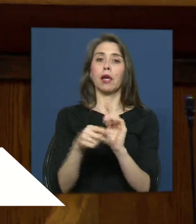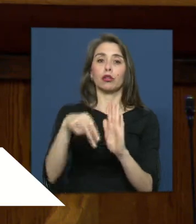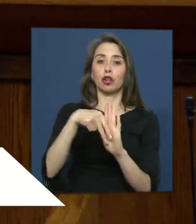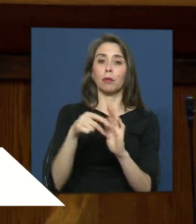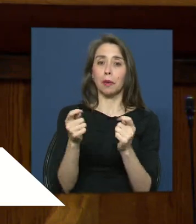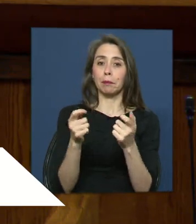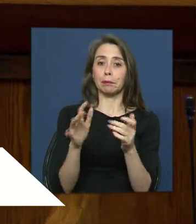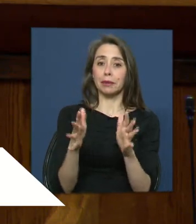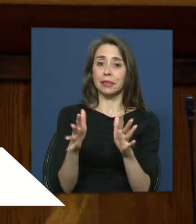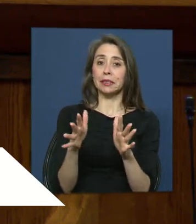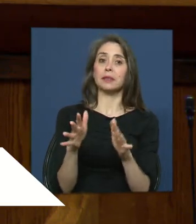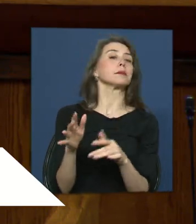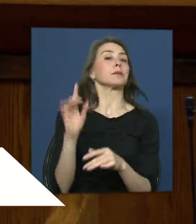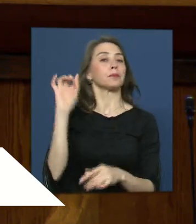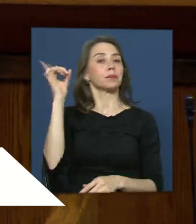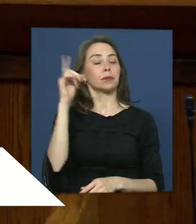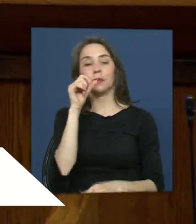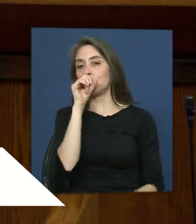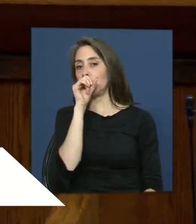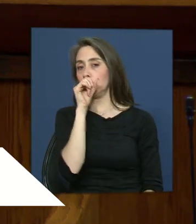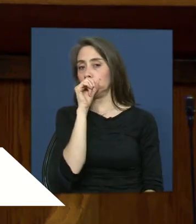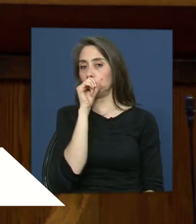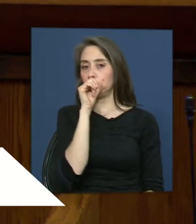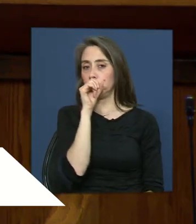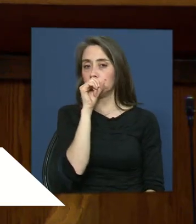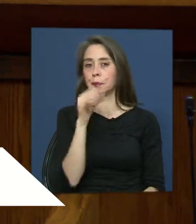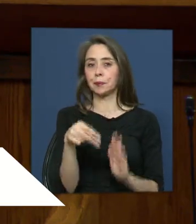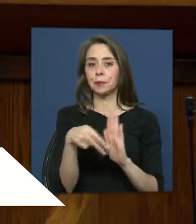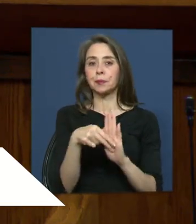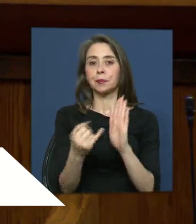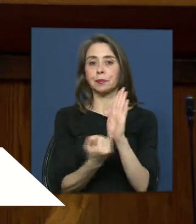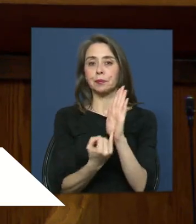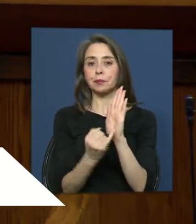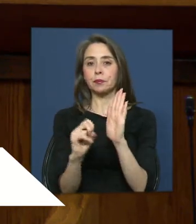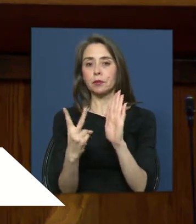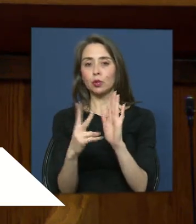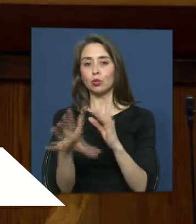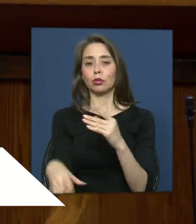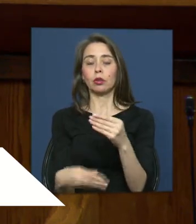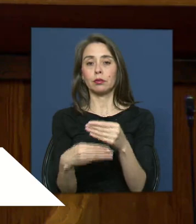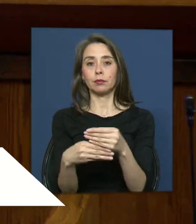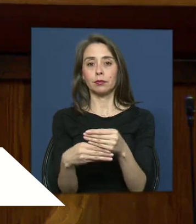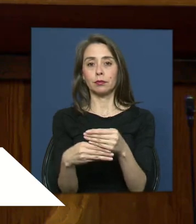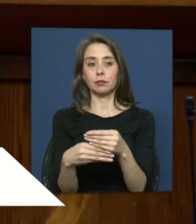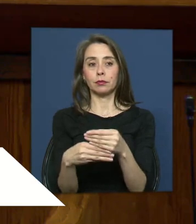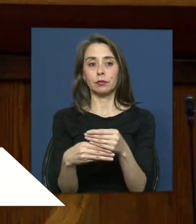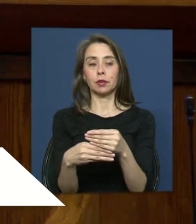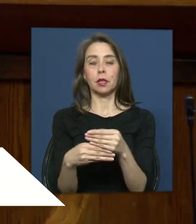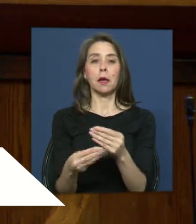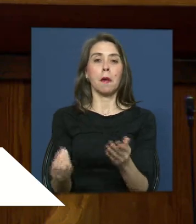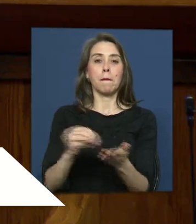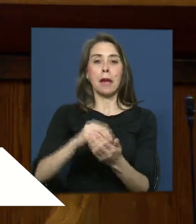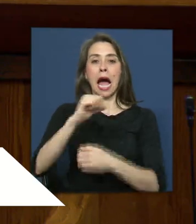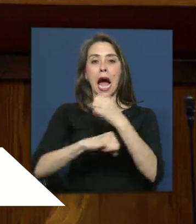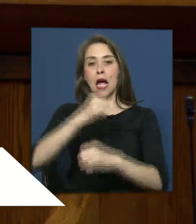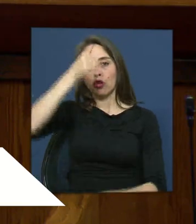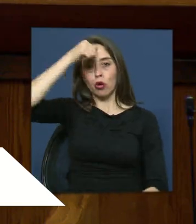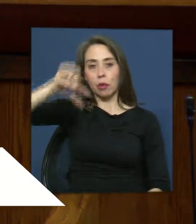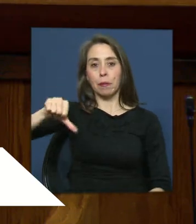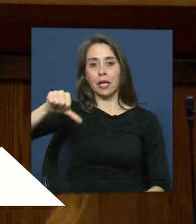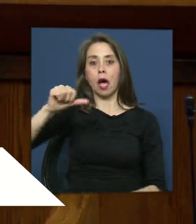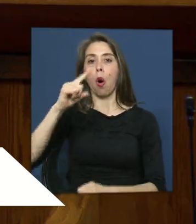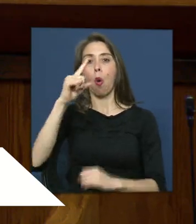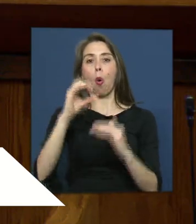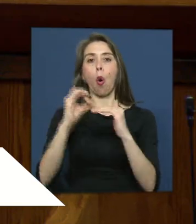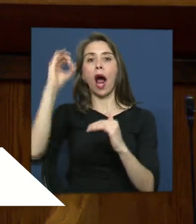en términos generales, pero que agrega un inciso segundo en cuya virtud la pena se aumentará en un grado